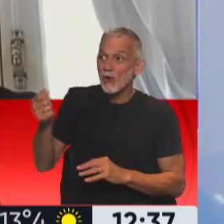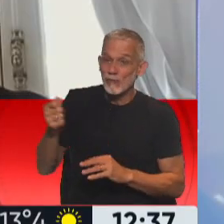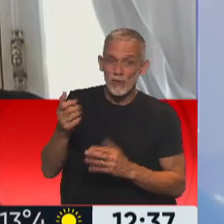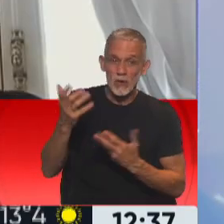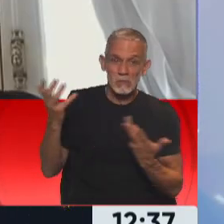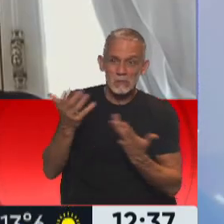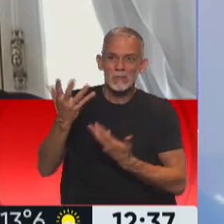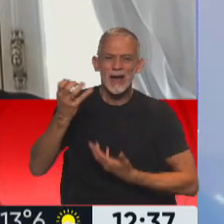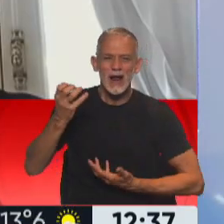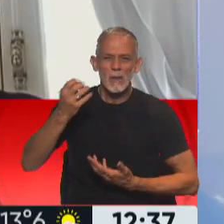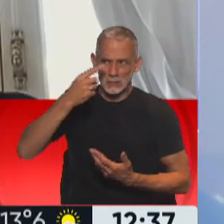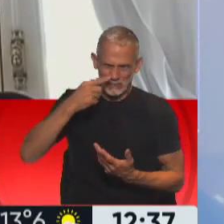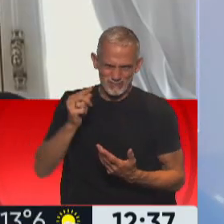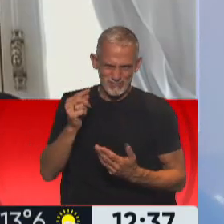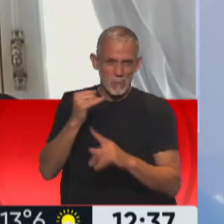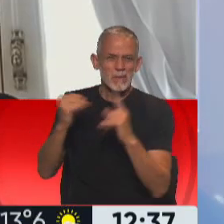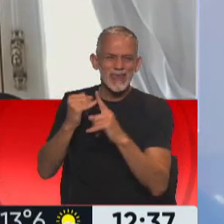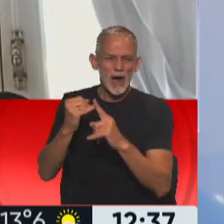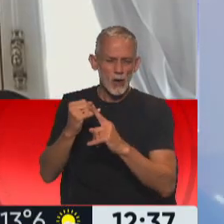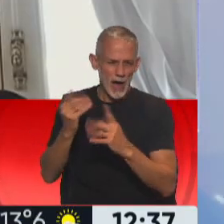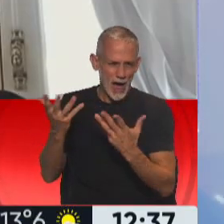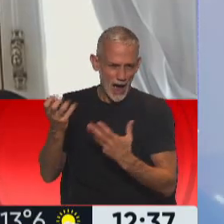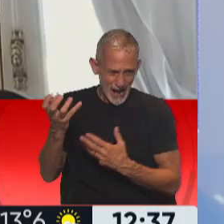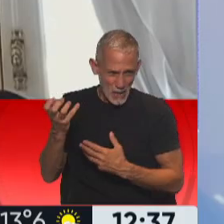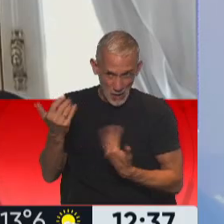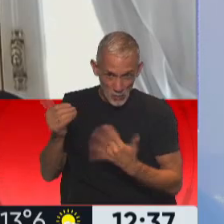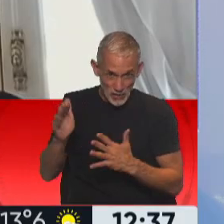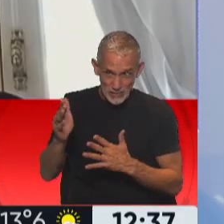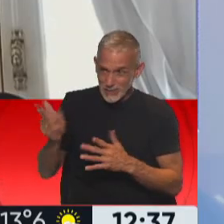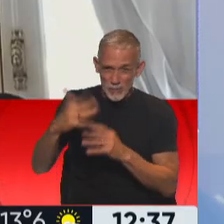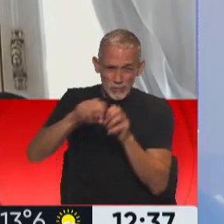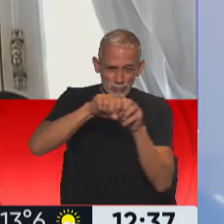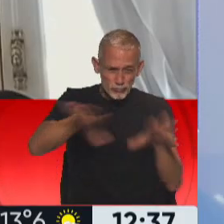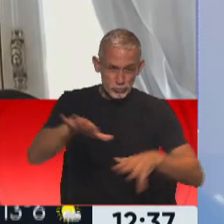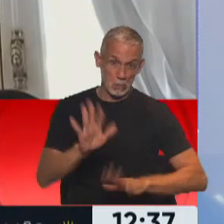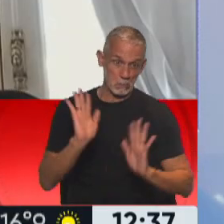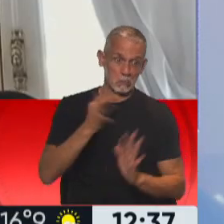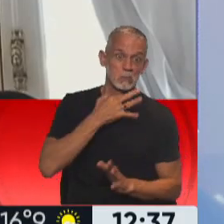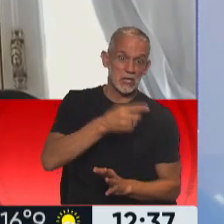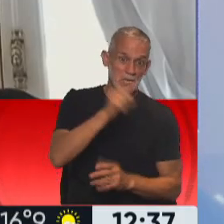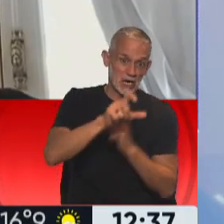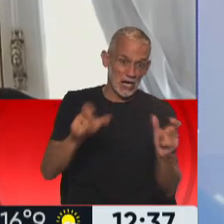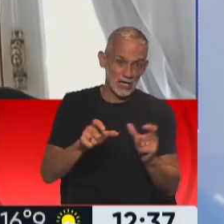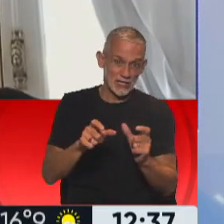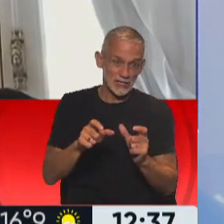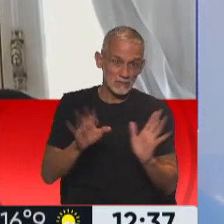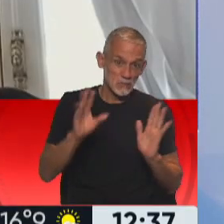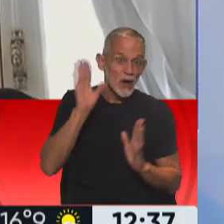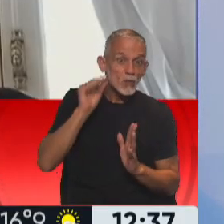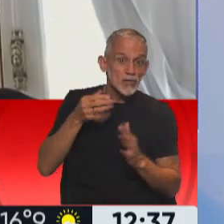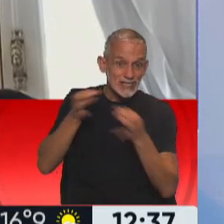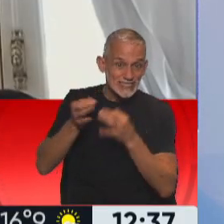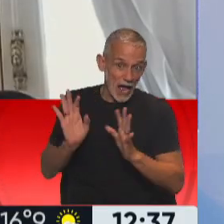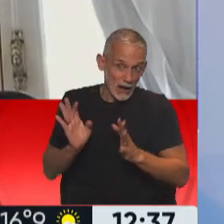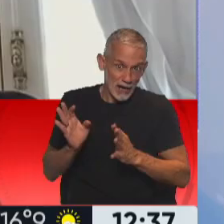grabarte esta última media hora que me regalás, para que la gente pueda compartir, si quiere, esta charla,